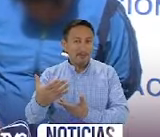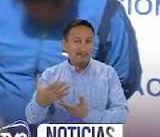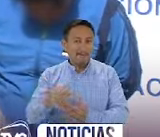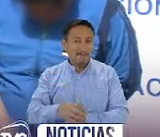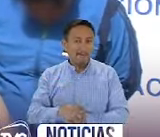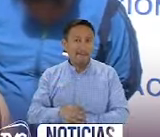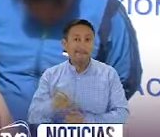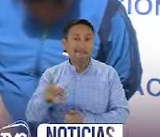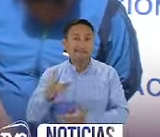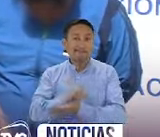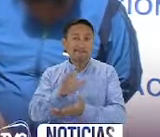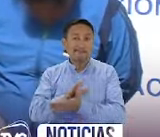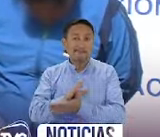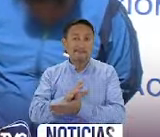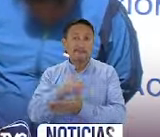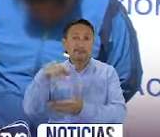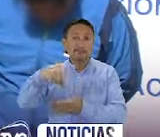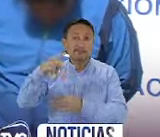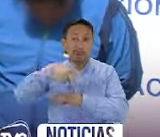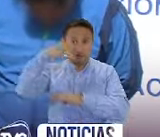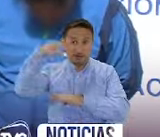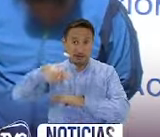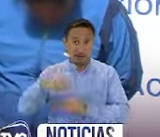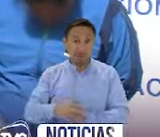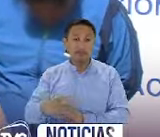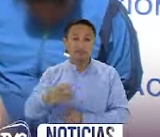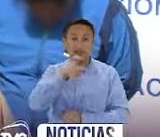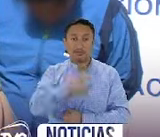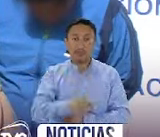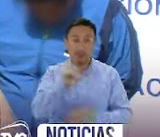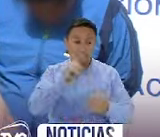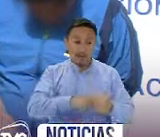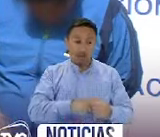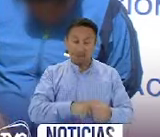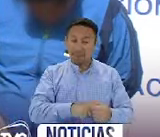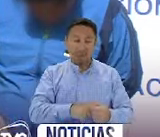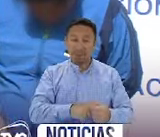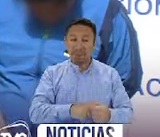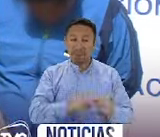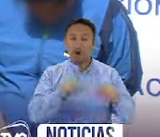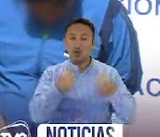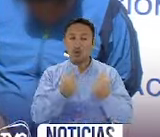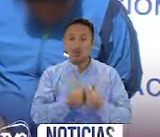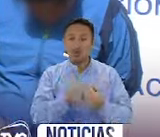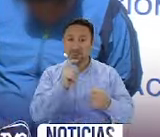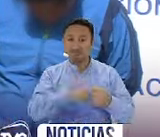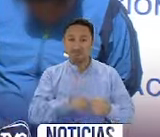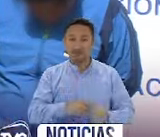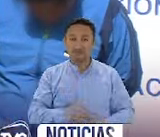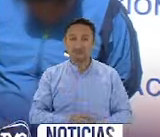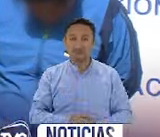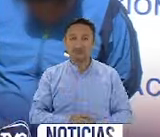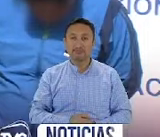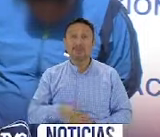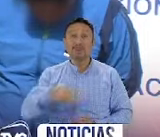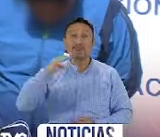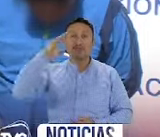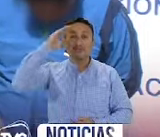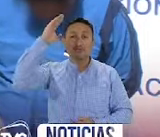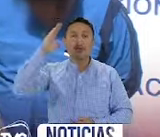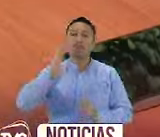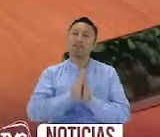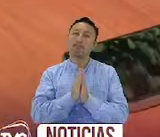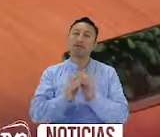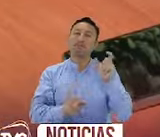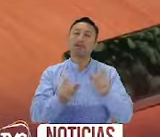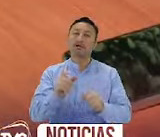Servidores Electrónicos de Pichincha. El ciudadano no pertenece a este grupo o este gremio. Los uniformados solicitan a la ciudadanía, si es que